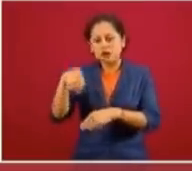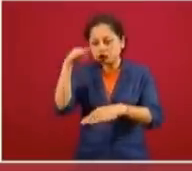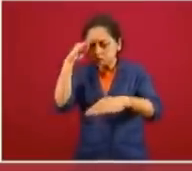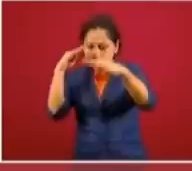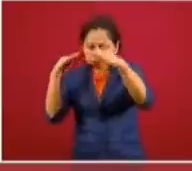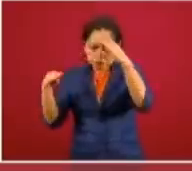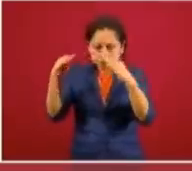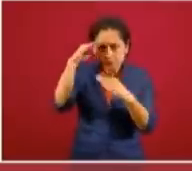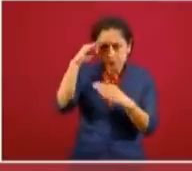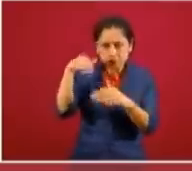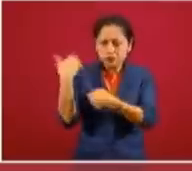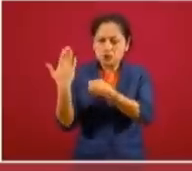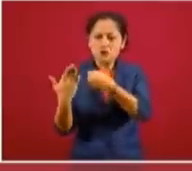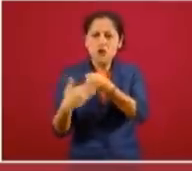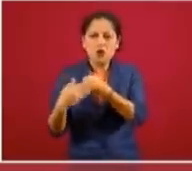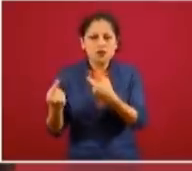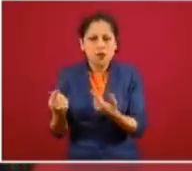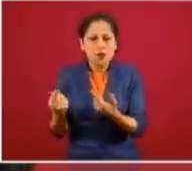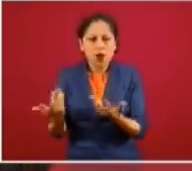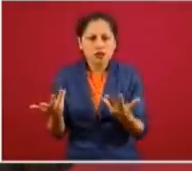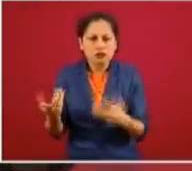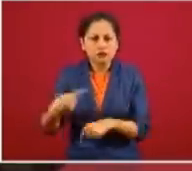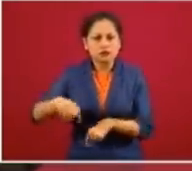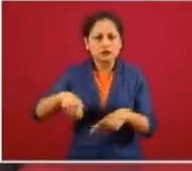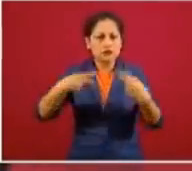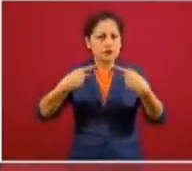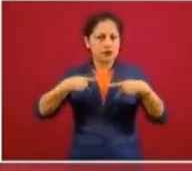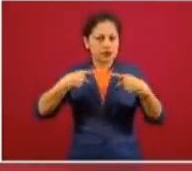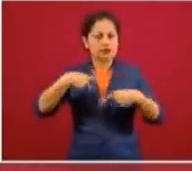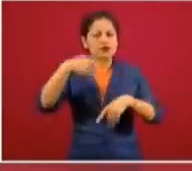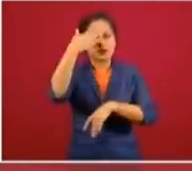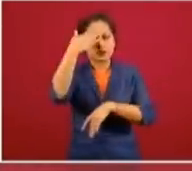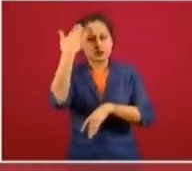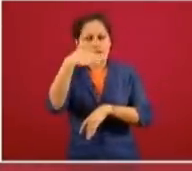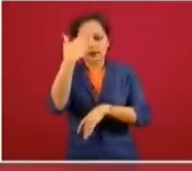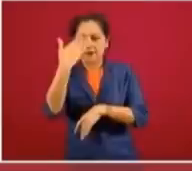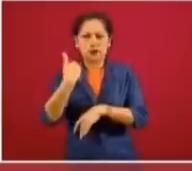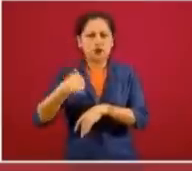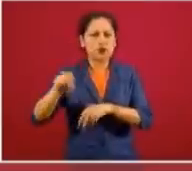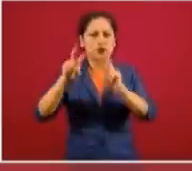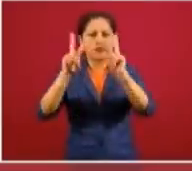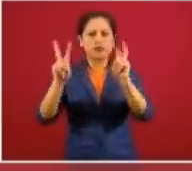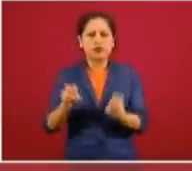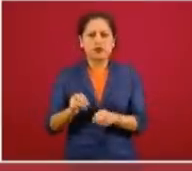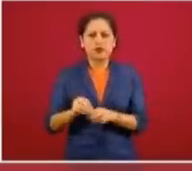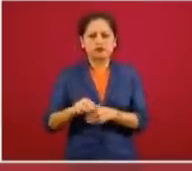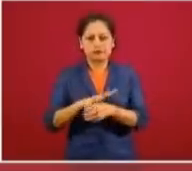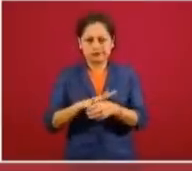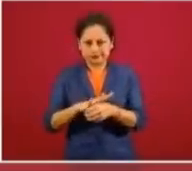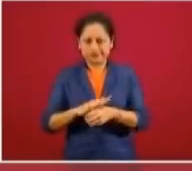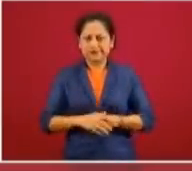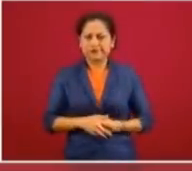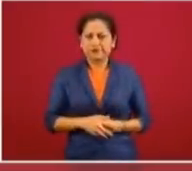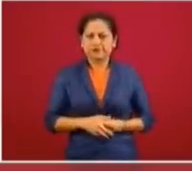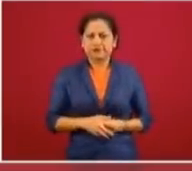pandemia del coronavirus, y vamos a poder saber todos